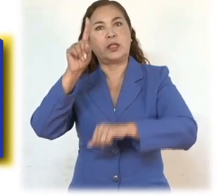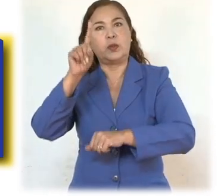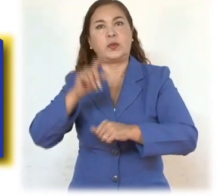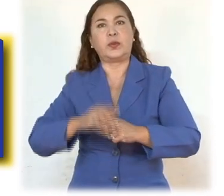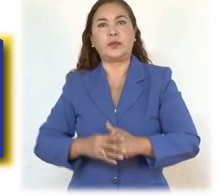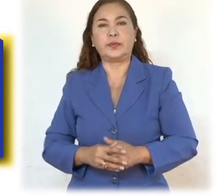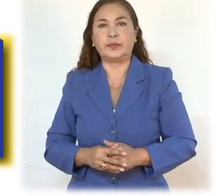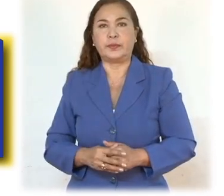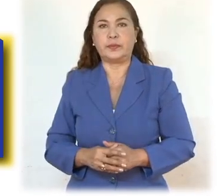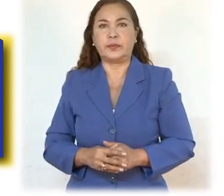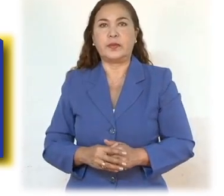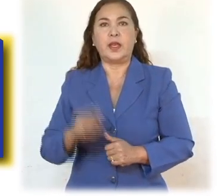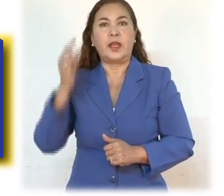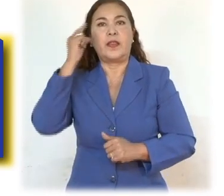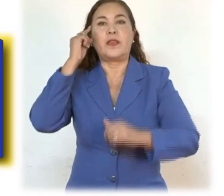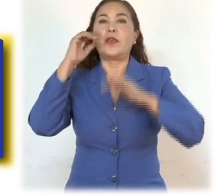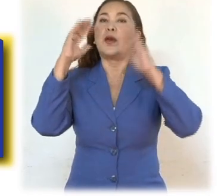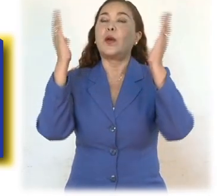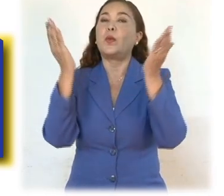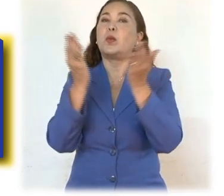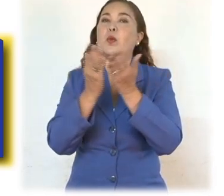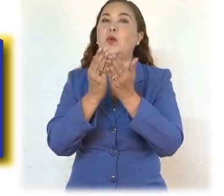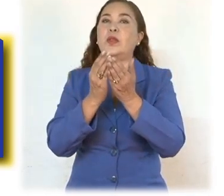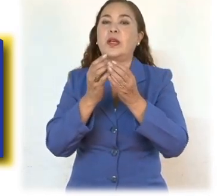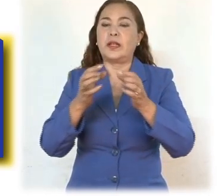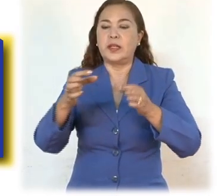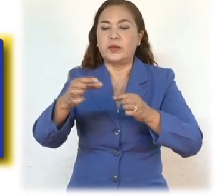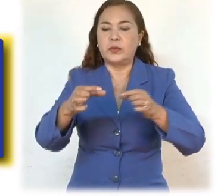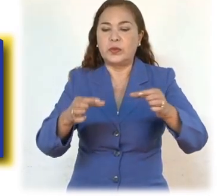1781 Día Mundial del